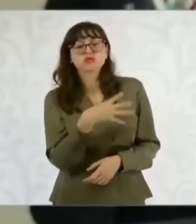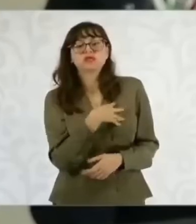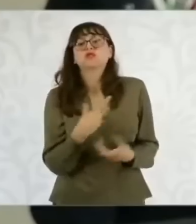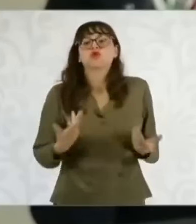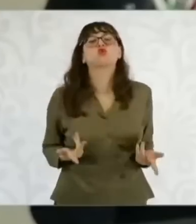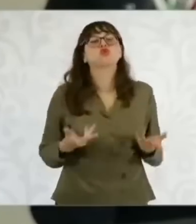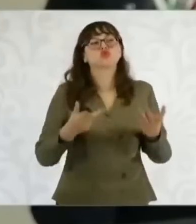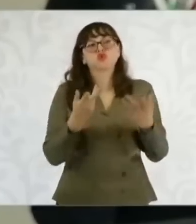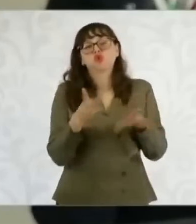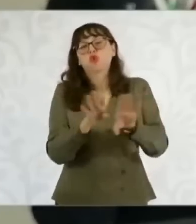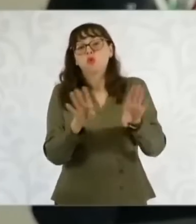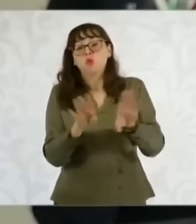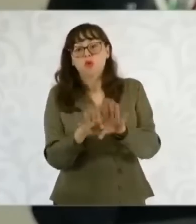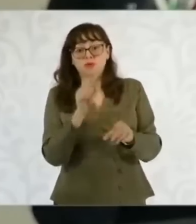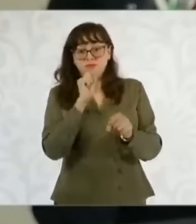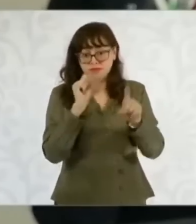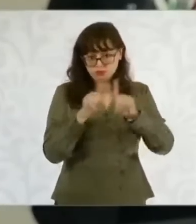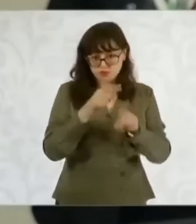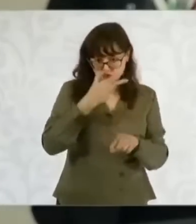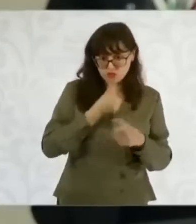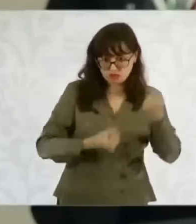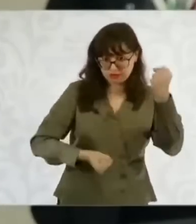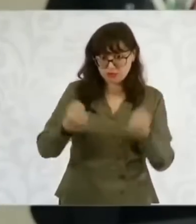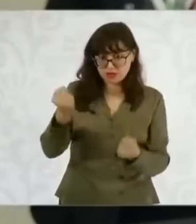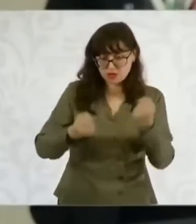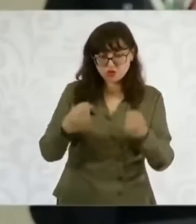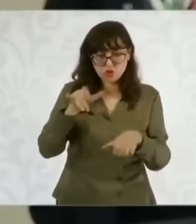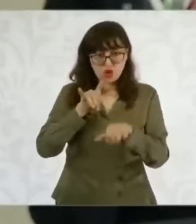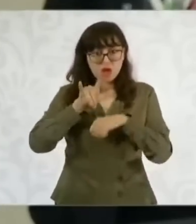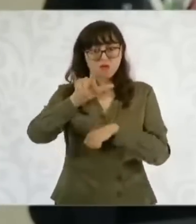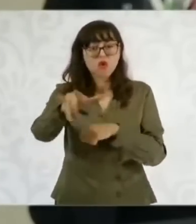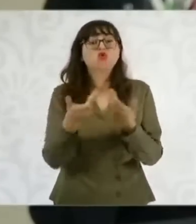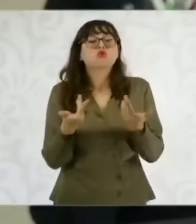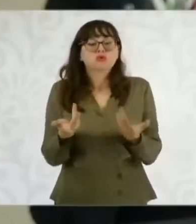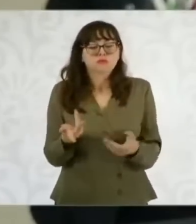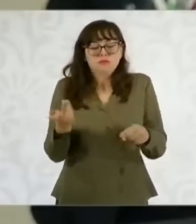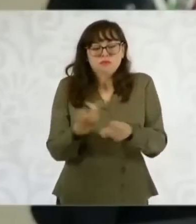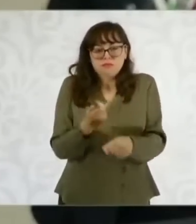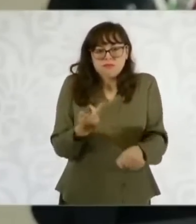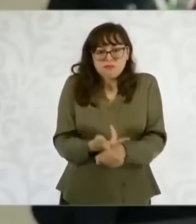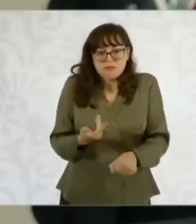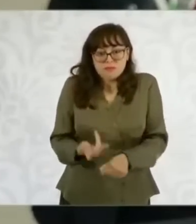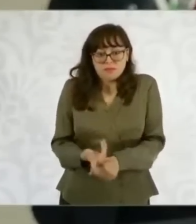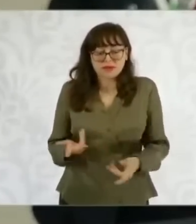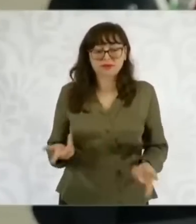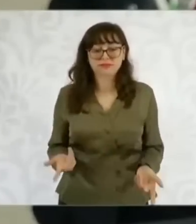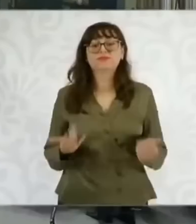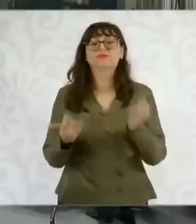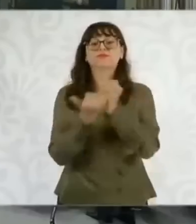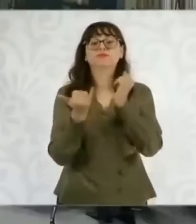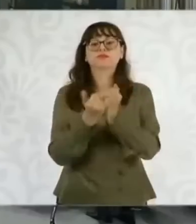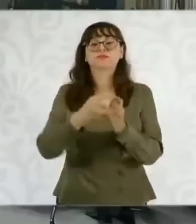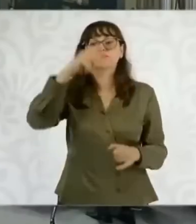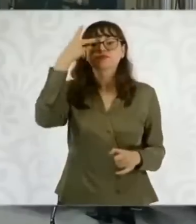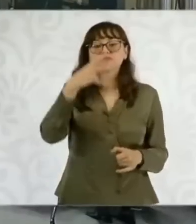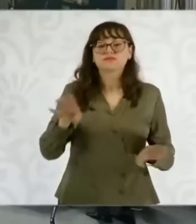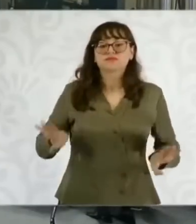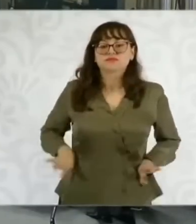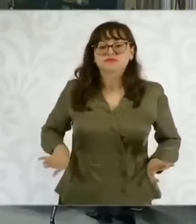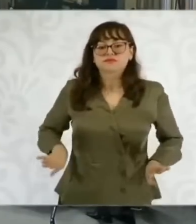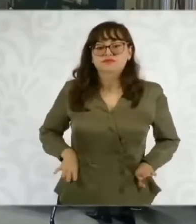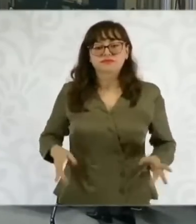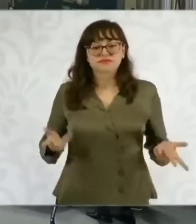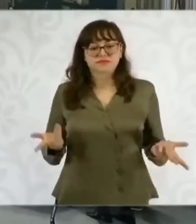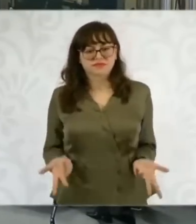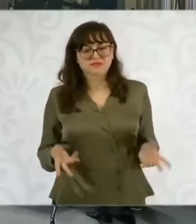eso, así como el tema del piloto, como lo mencionaba el fiscal general, y sobre todo también la postura de México en torno a que si ya se